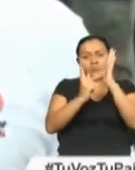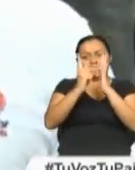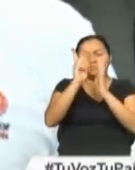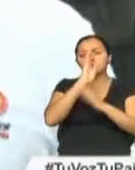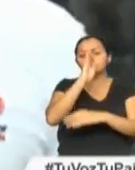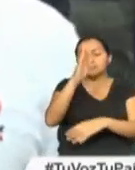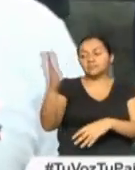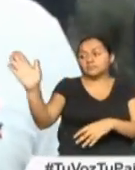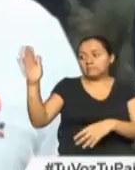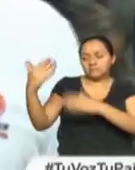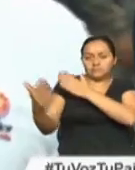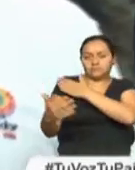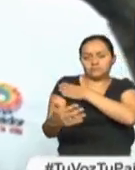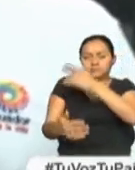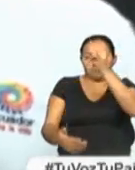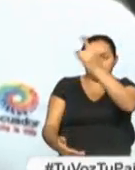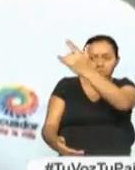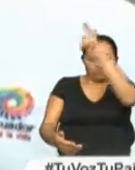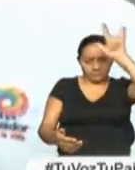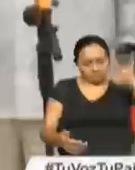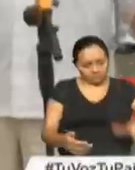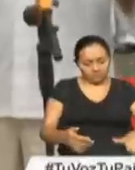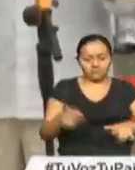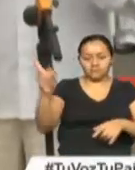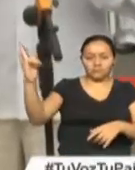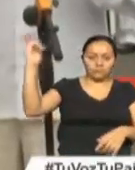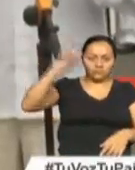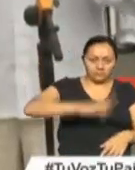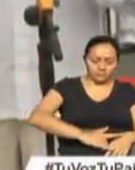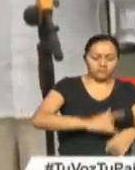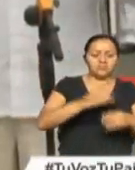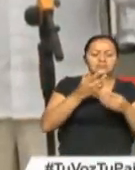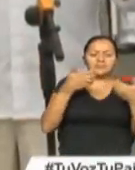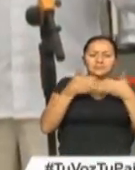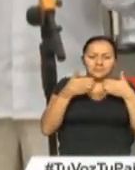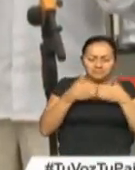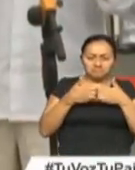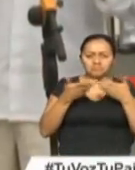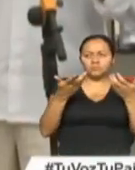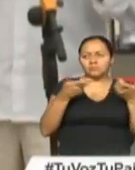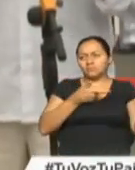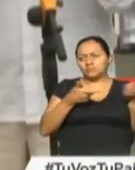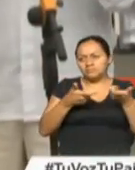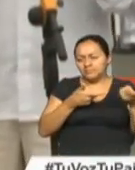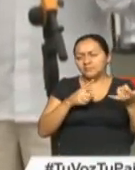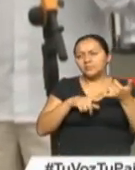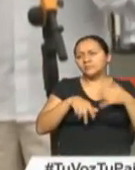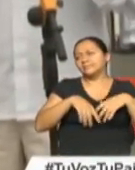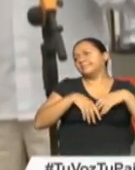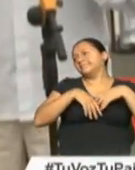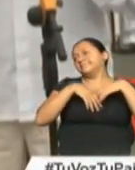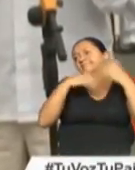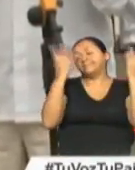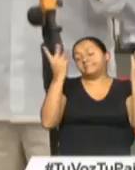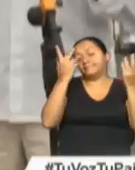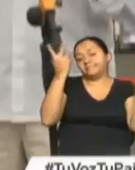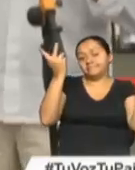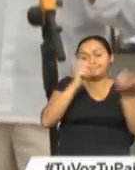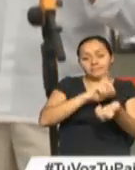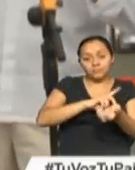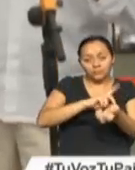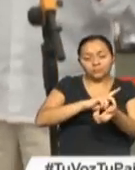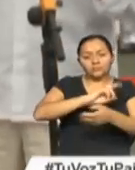Juan Manuel, viniste personalmente, nos mandaron muchos equipos humanos, materiales, para ayudarnos a superar los